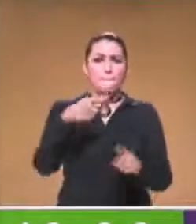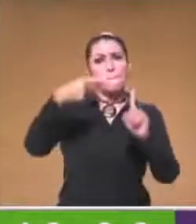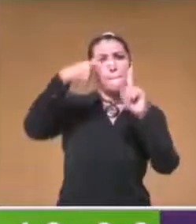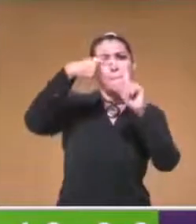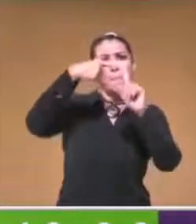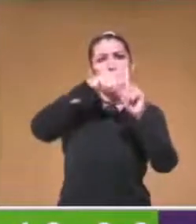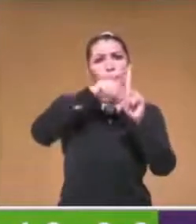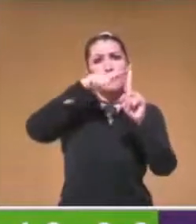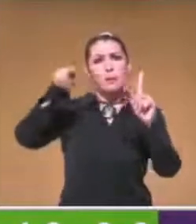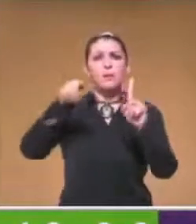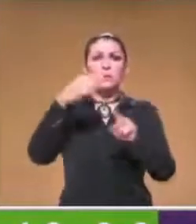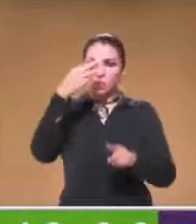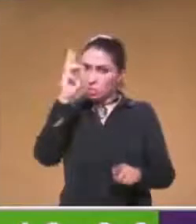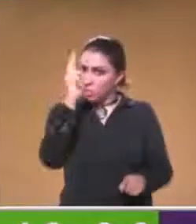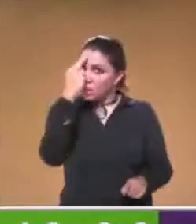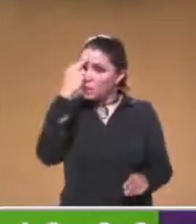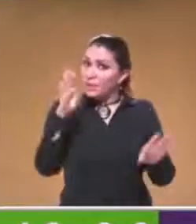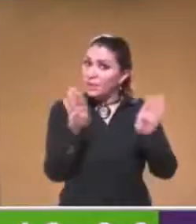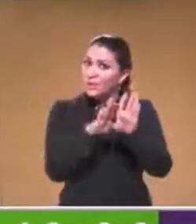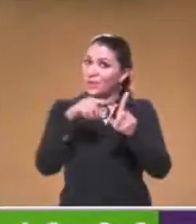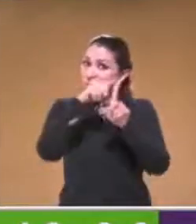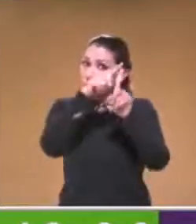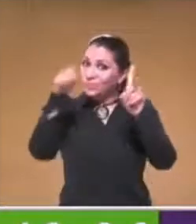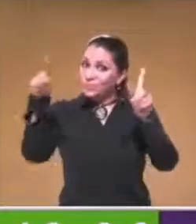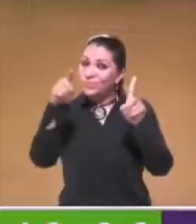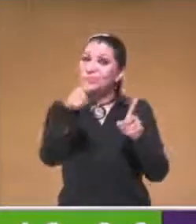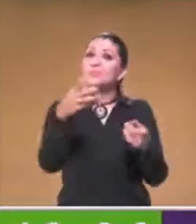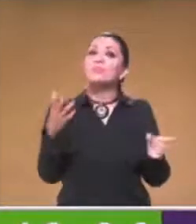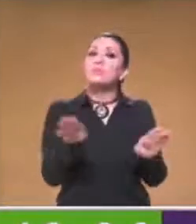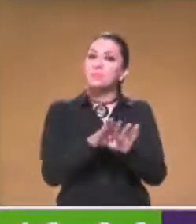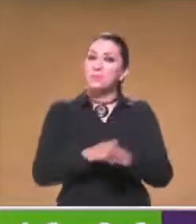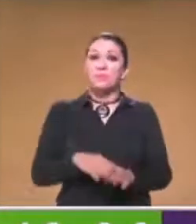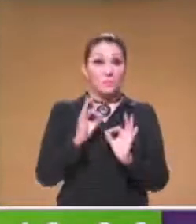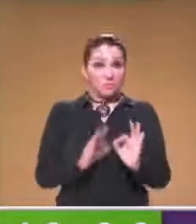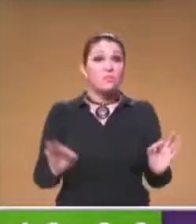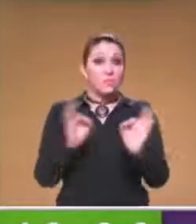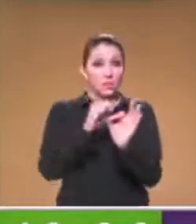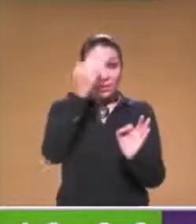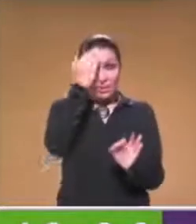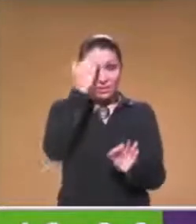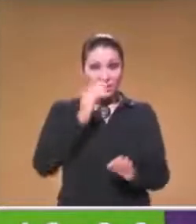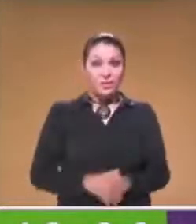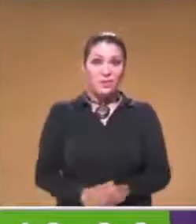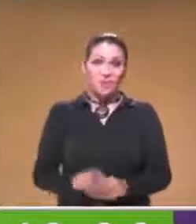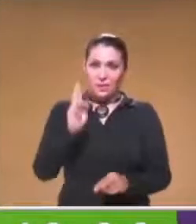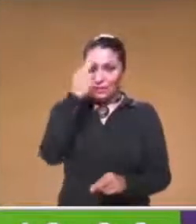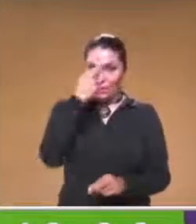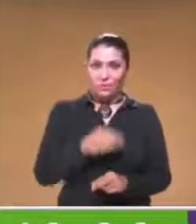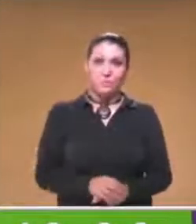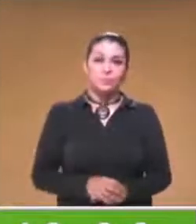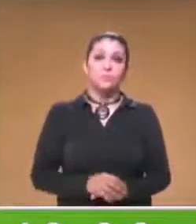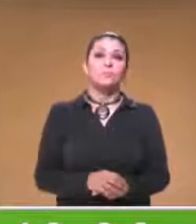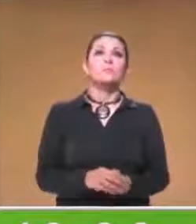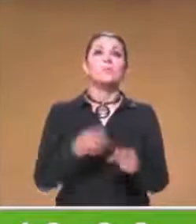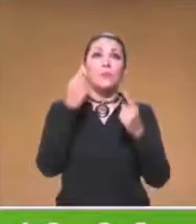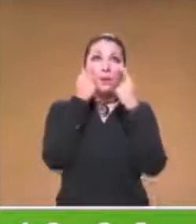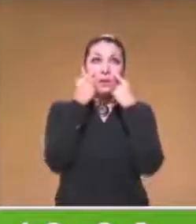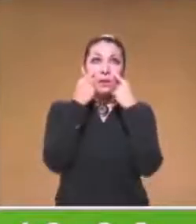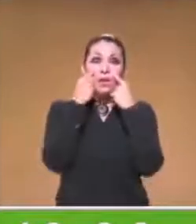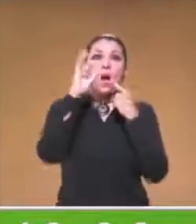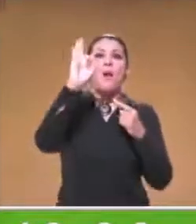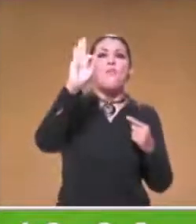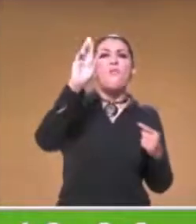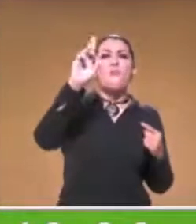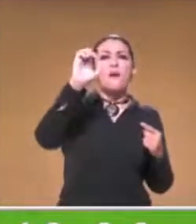acuerdan cómo se divide? Es muy necesario. Bien. Elementos de una fracción. Esto es lo más sencillo. Recuerden que siempre les doy de